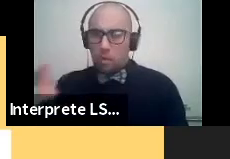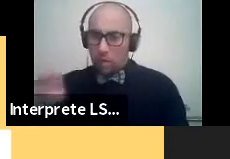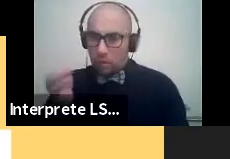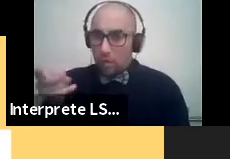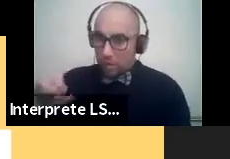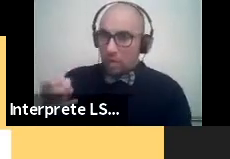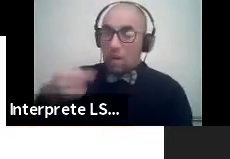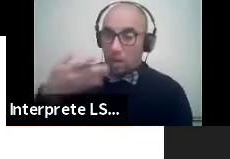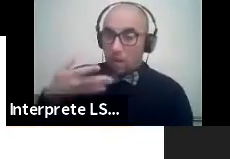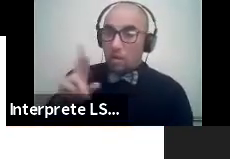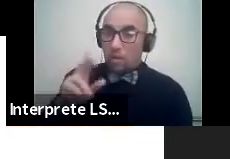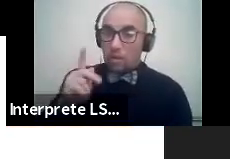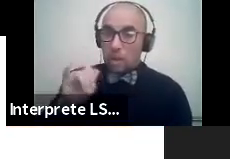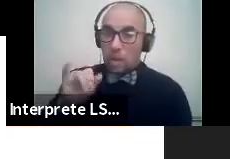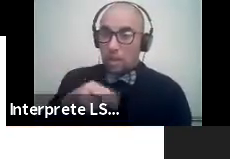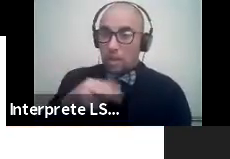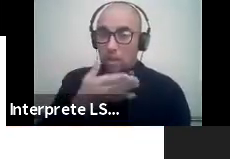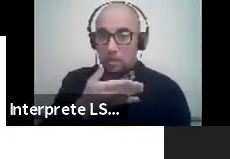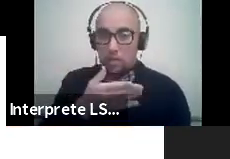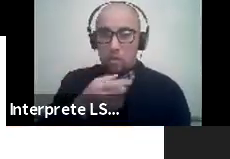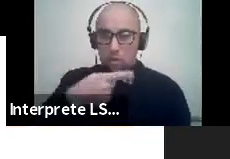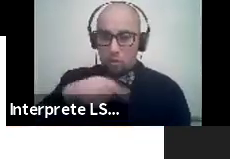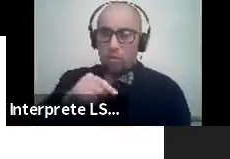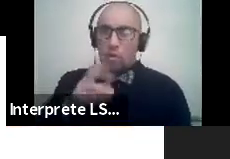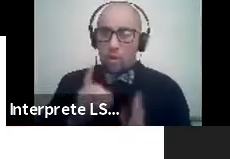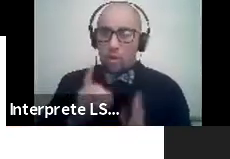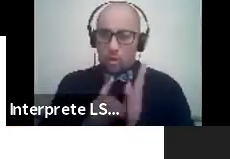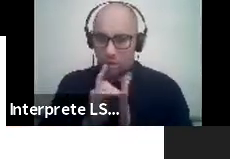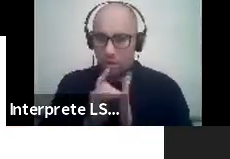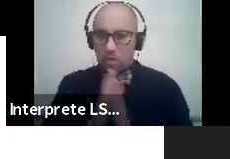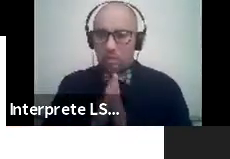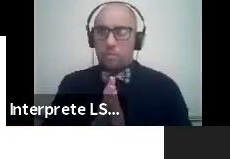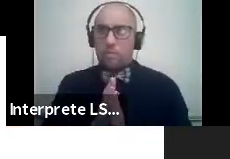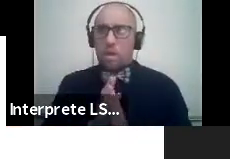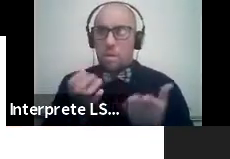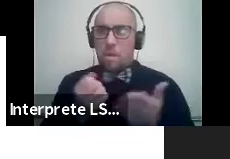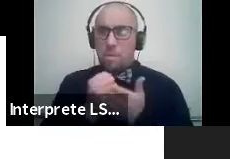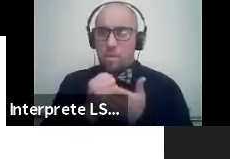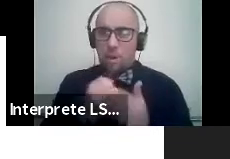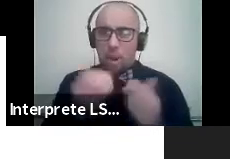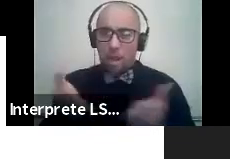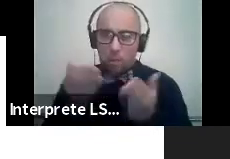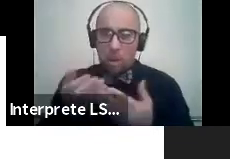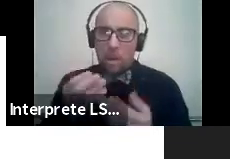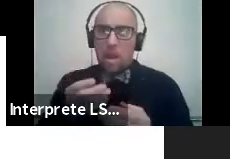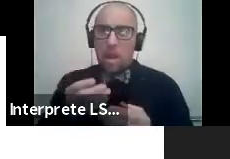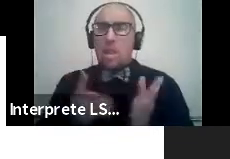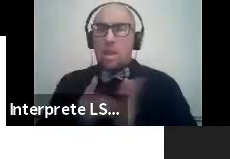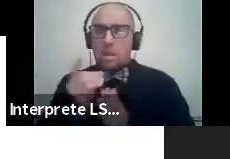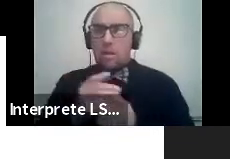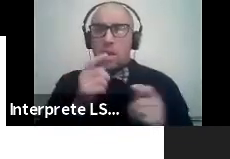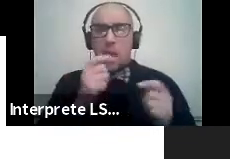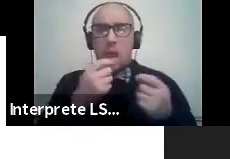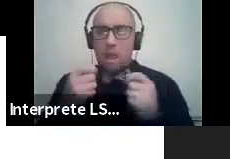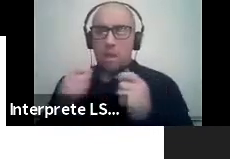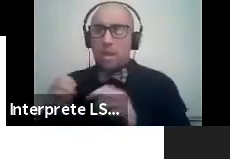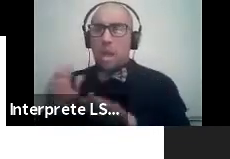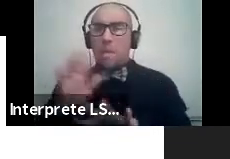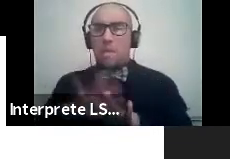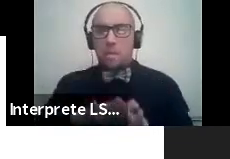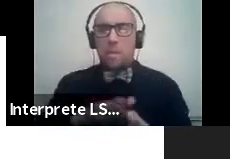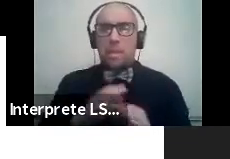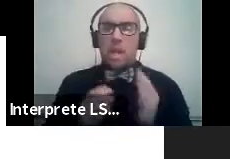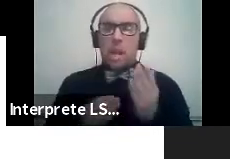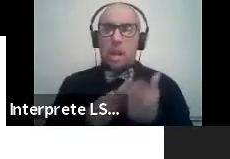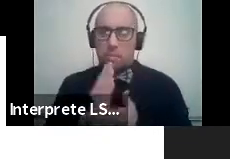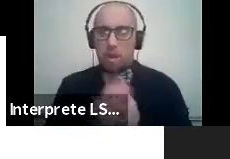esta es esta aplicación entonces que nosotros desarrollamos para poder estimular el desarrollo de habilidades matemáticas tempranas. De